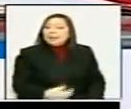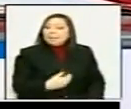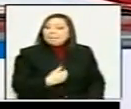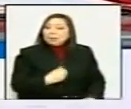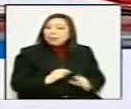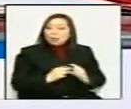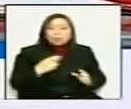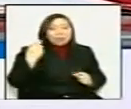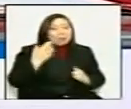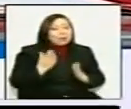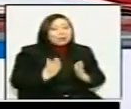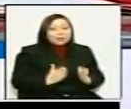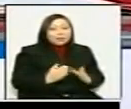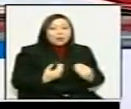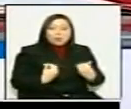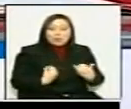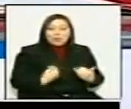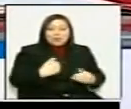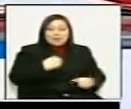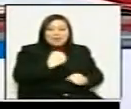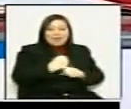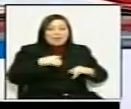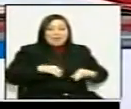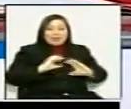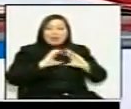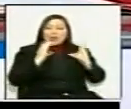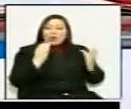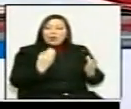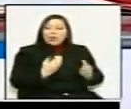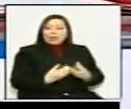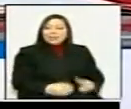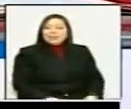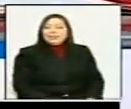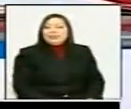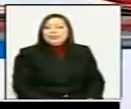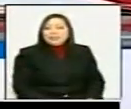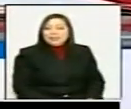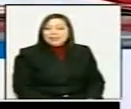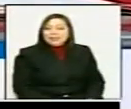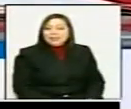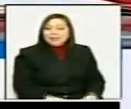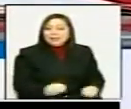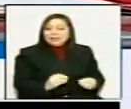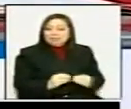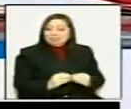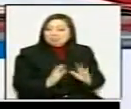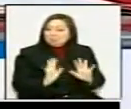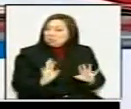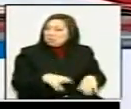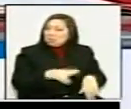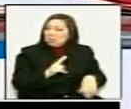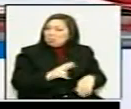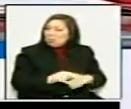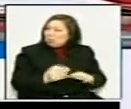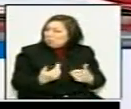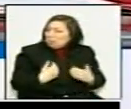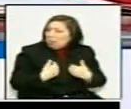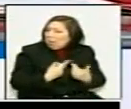partido, desde el Congreso y obviamente como un ciudadano común y corriente me pongo a